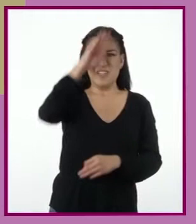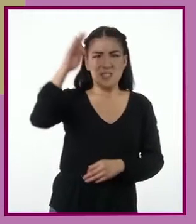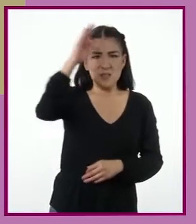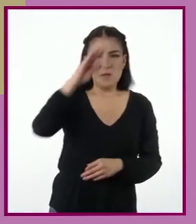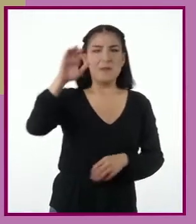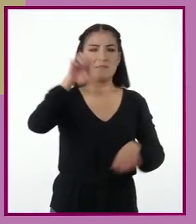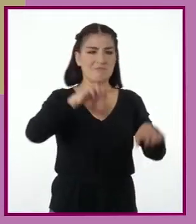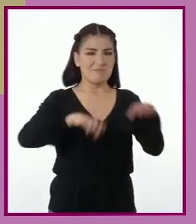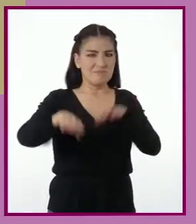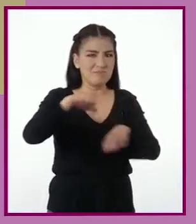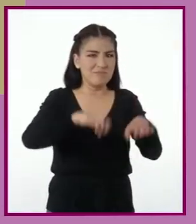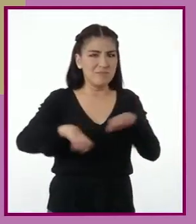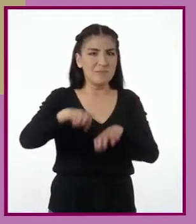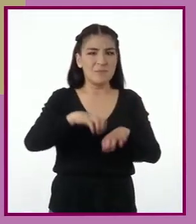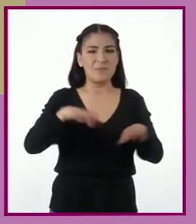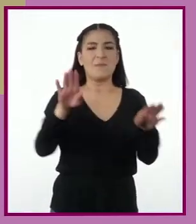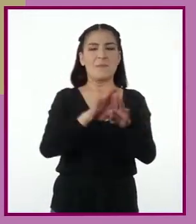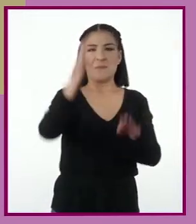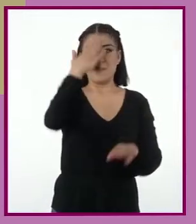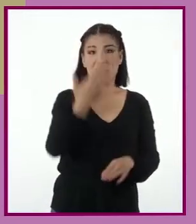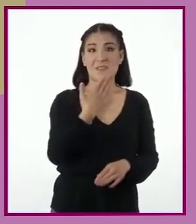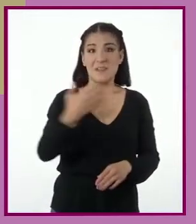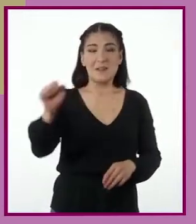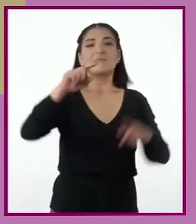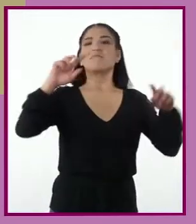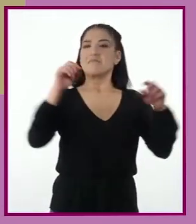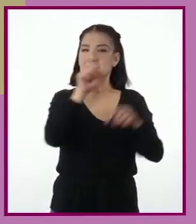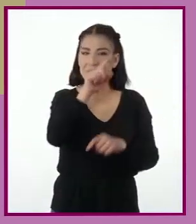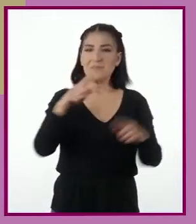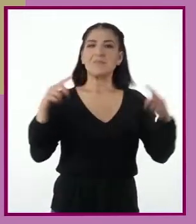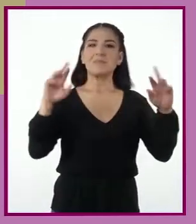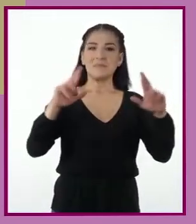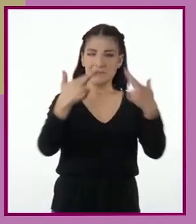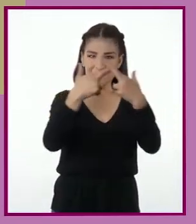economistas, eruditos y eclesiásticos.